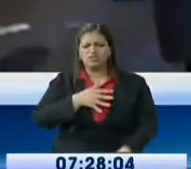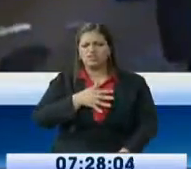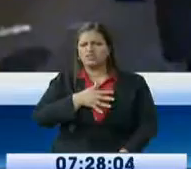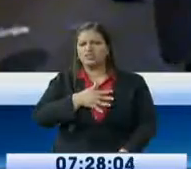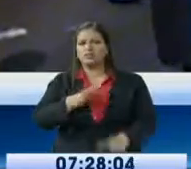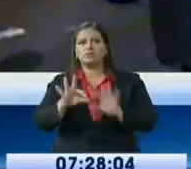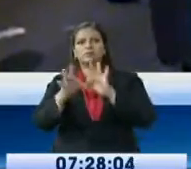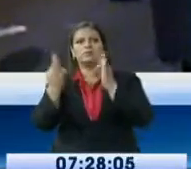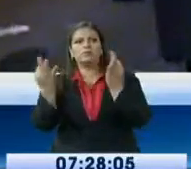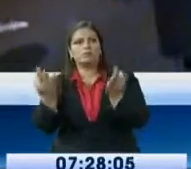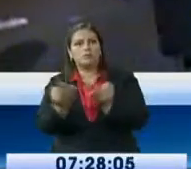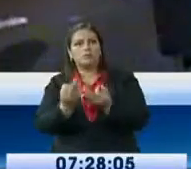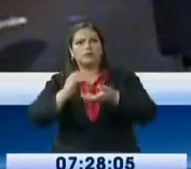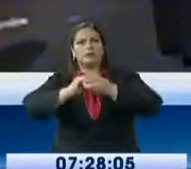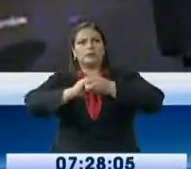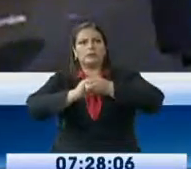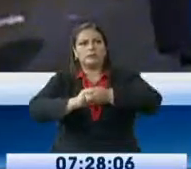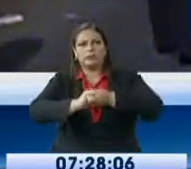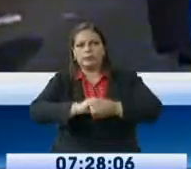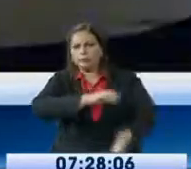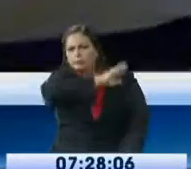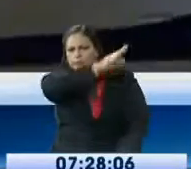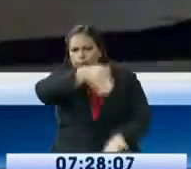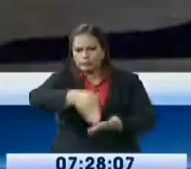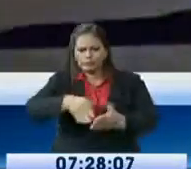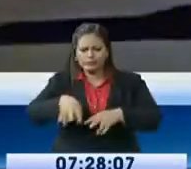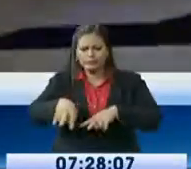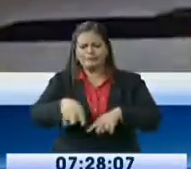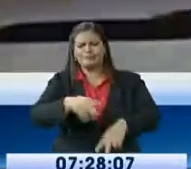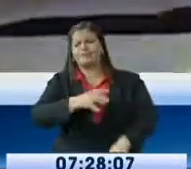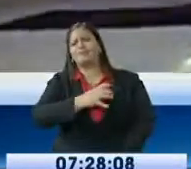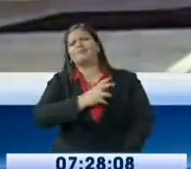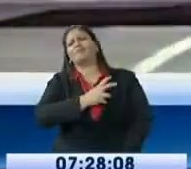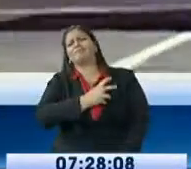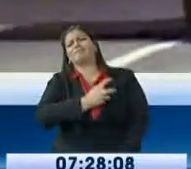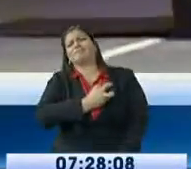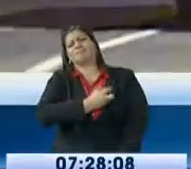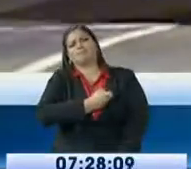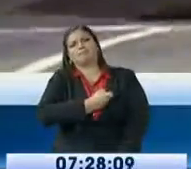los cuerpos fueron llevados por la ambulancia de medicina legal hasta